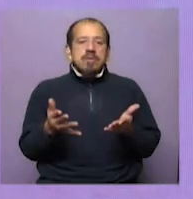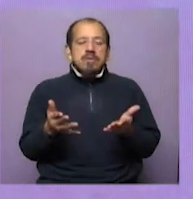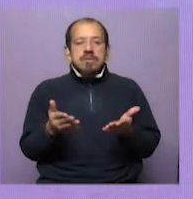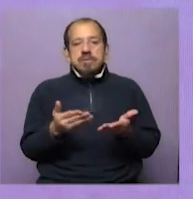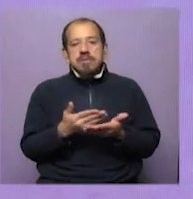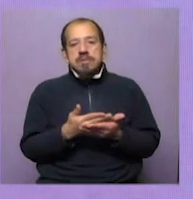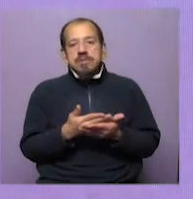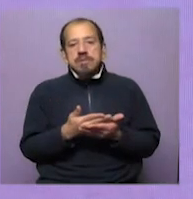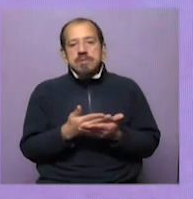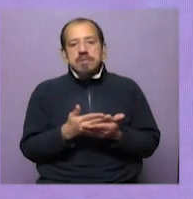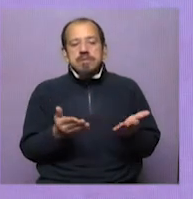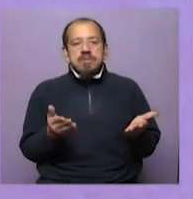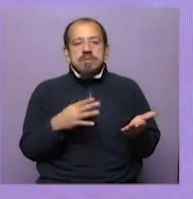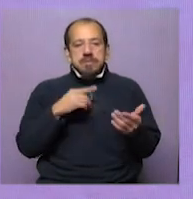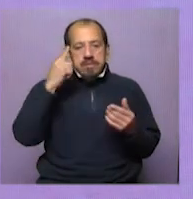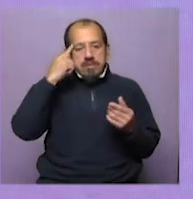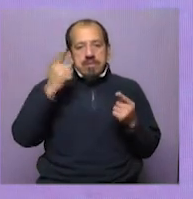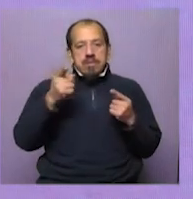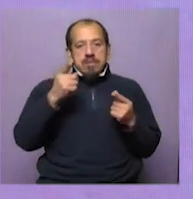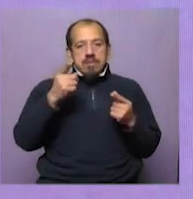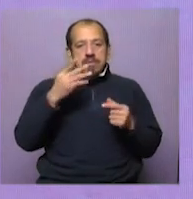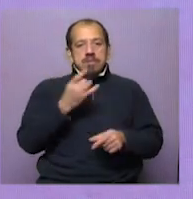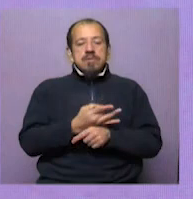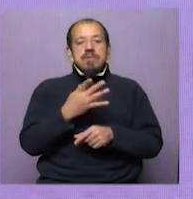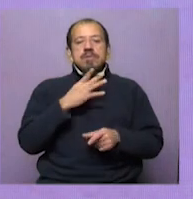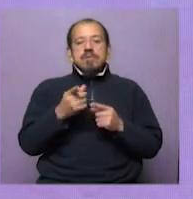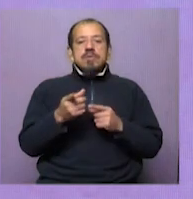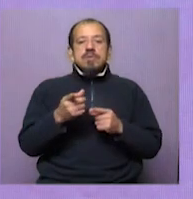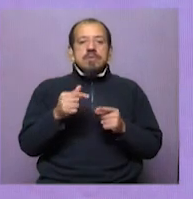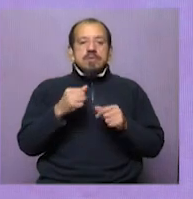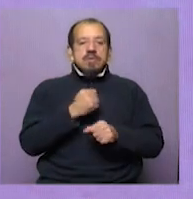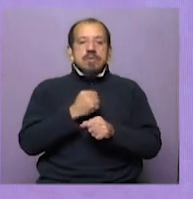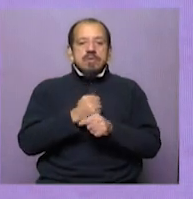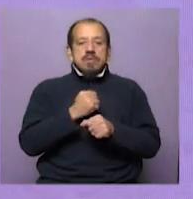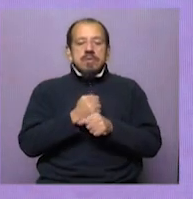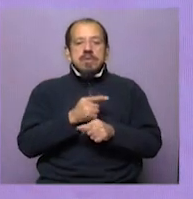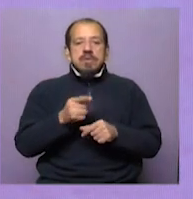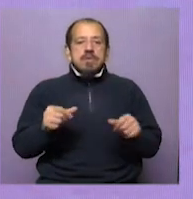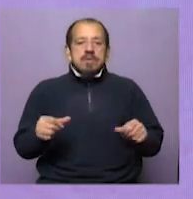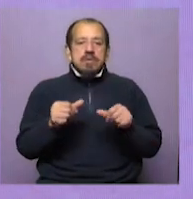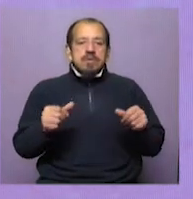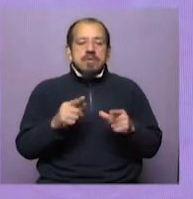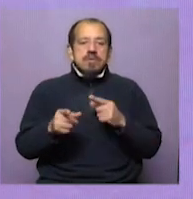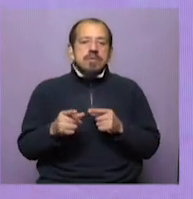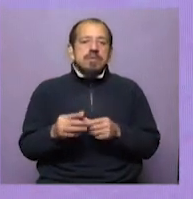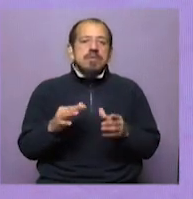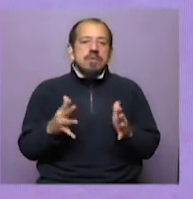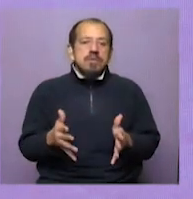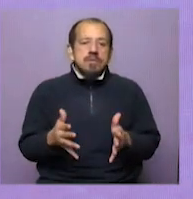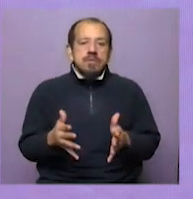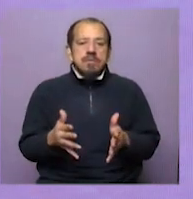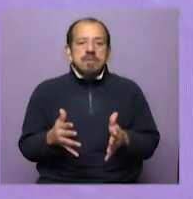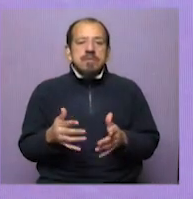audiovisual, pensado para profesionales que trabajan con cine en América Latina, que hacen documentales, y para